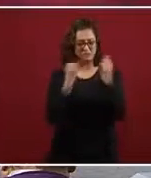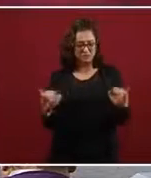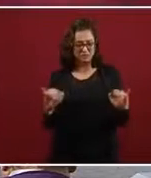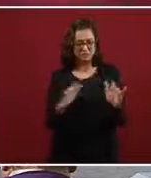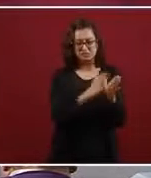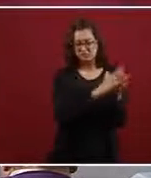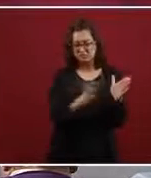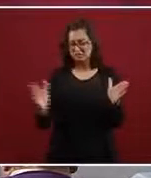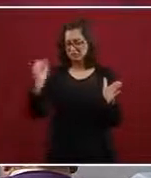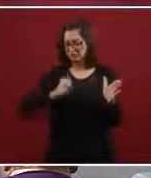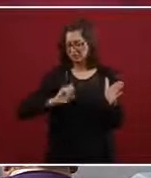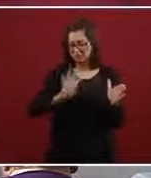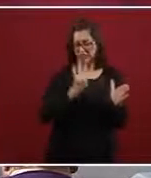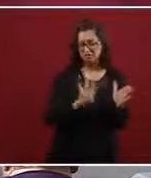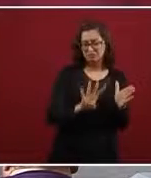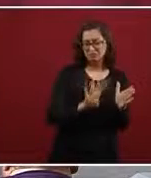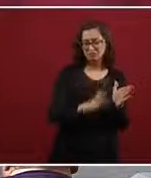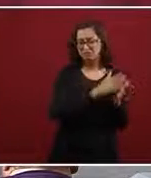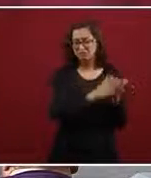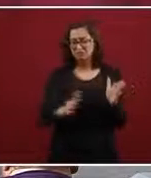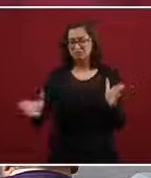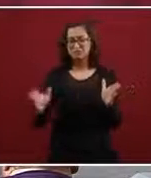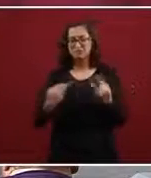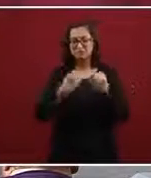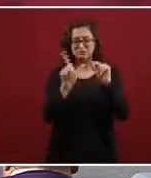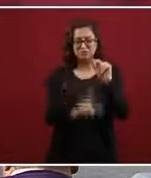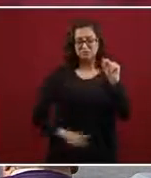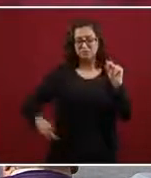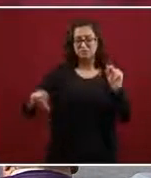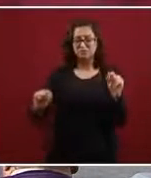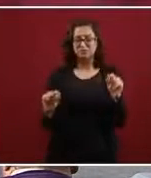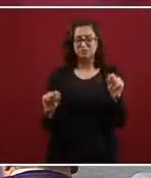independencia? México fue país de dos